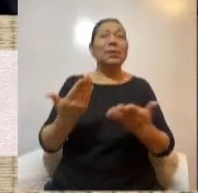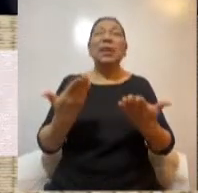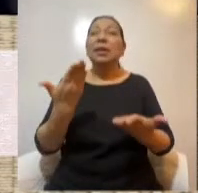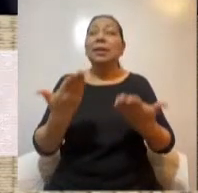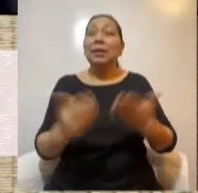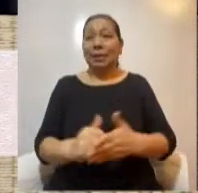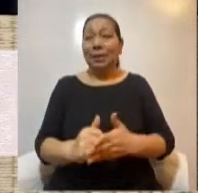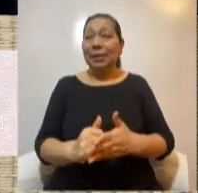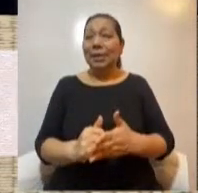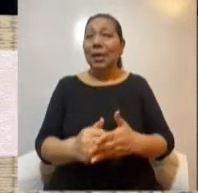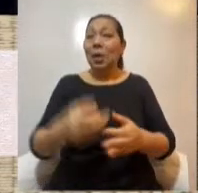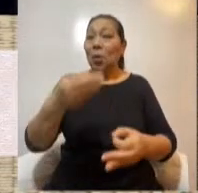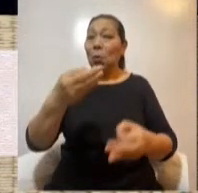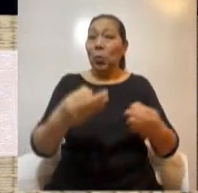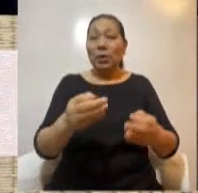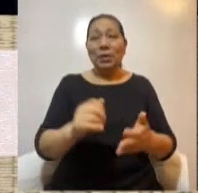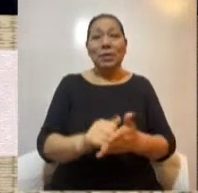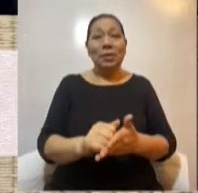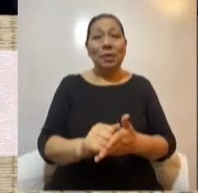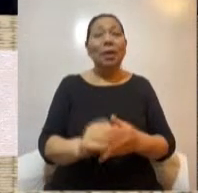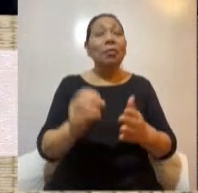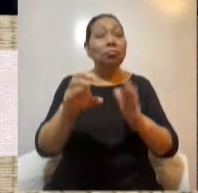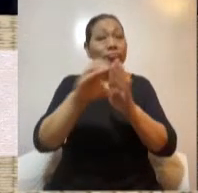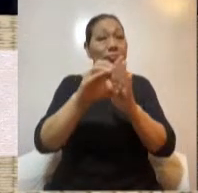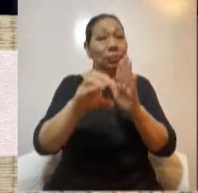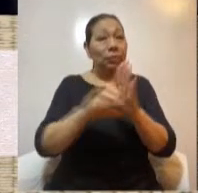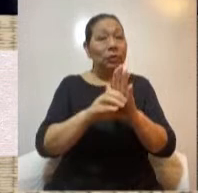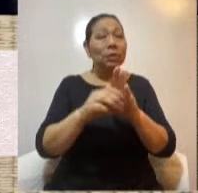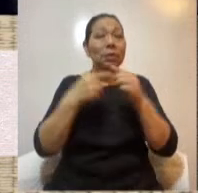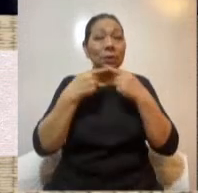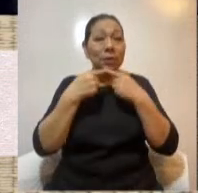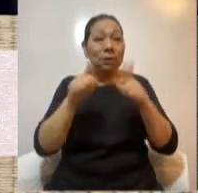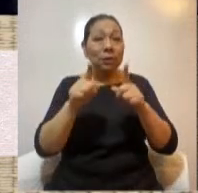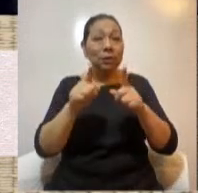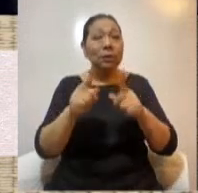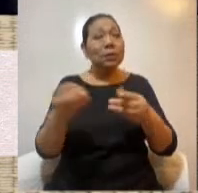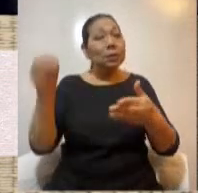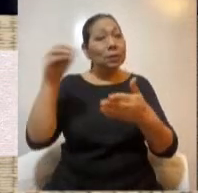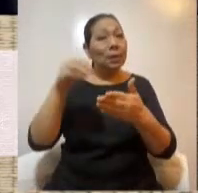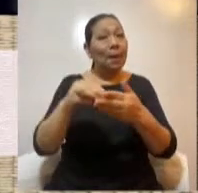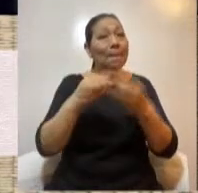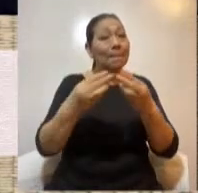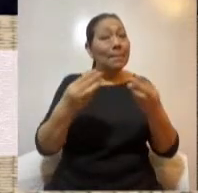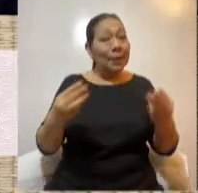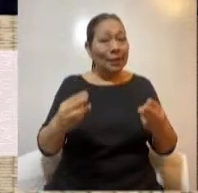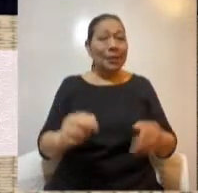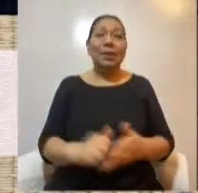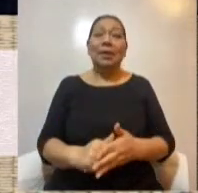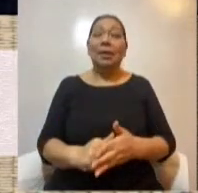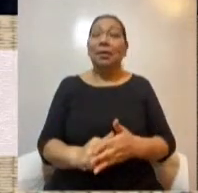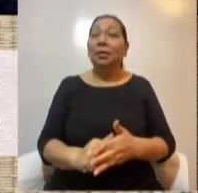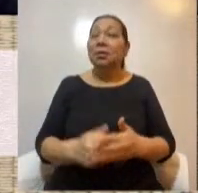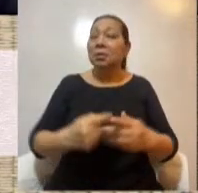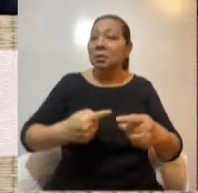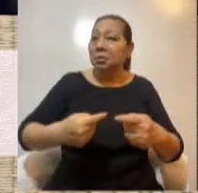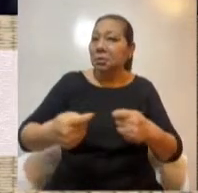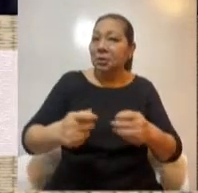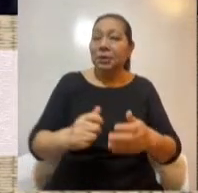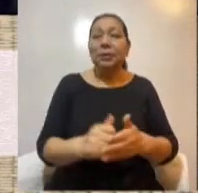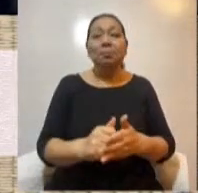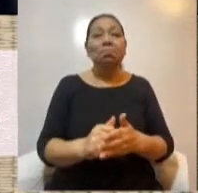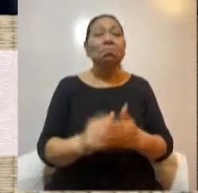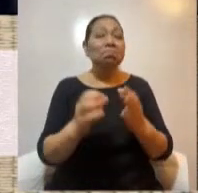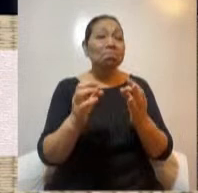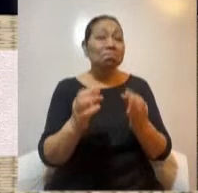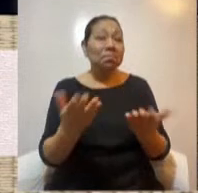nos manifiesta en esta sentencia de que está constituido por el enunciado de un contenido material objetivo, ¿no? Una